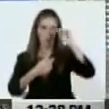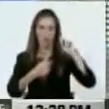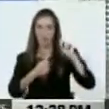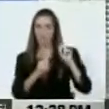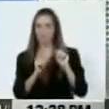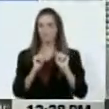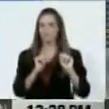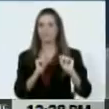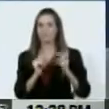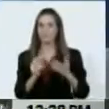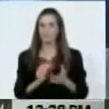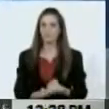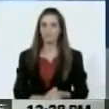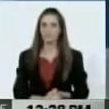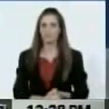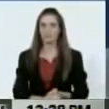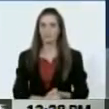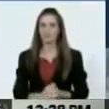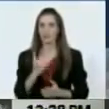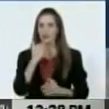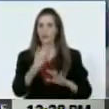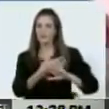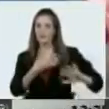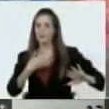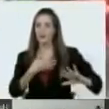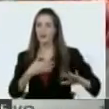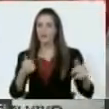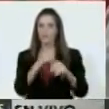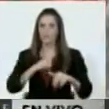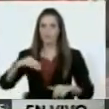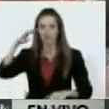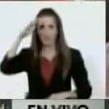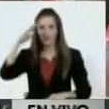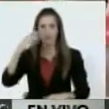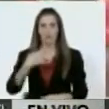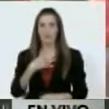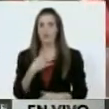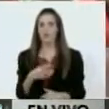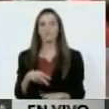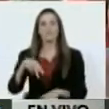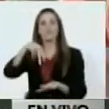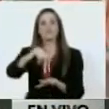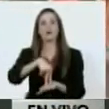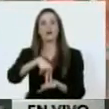lado. Era una cosa de separar la Fuerza Armada. Nosotros no nos podíamos montar